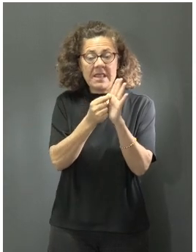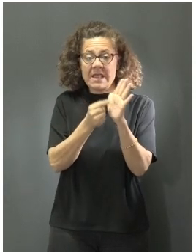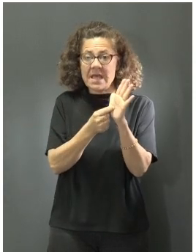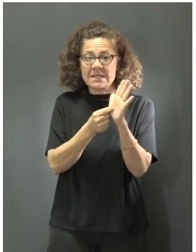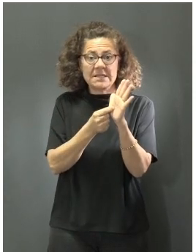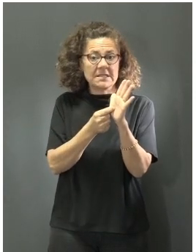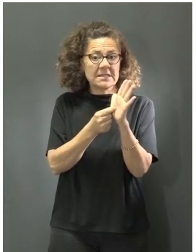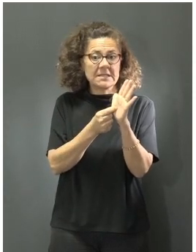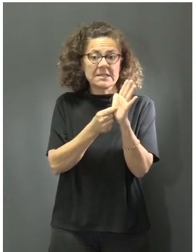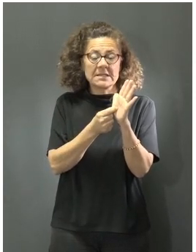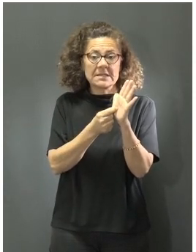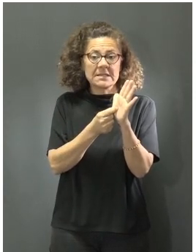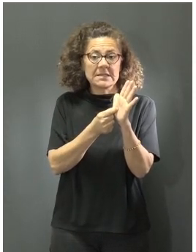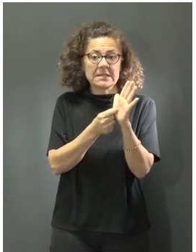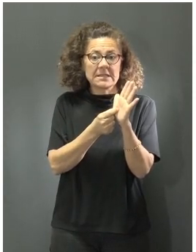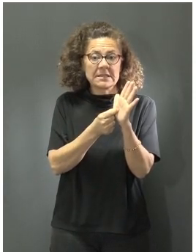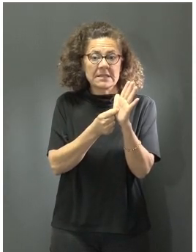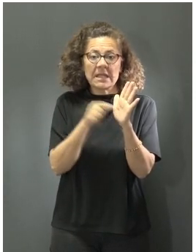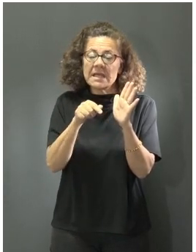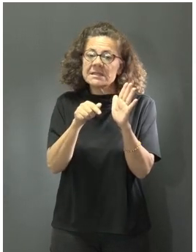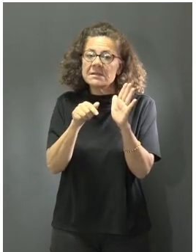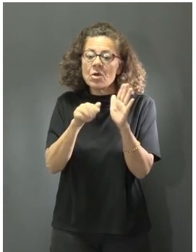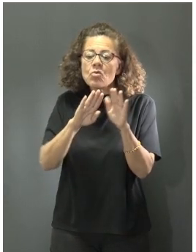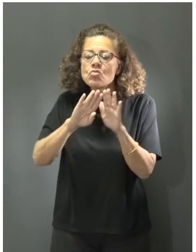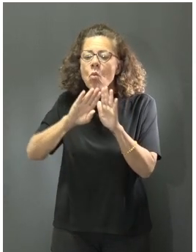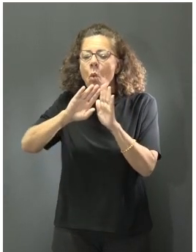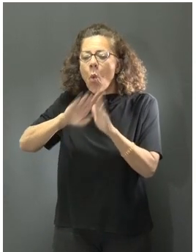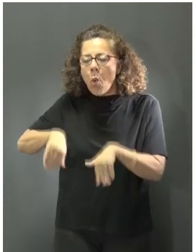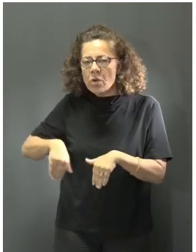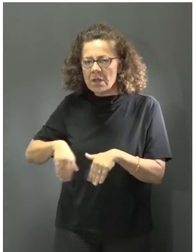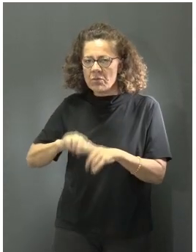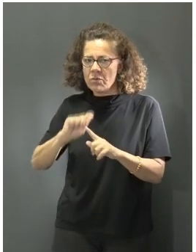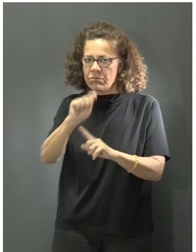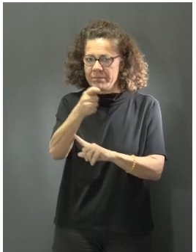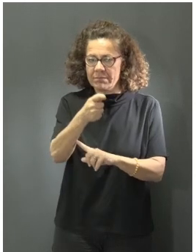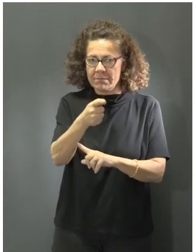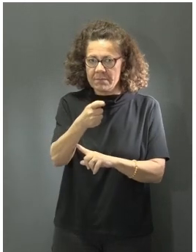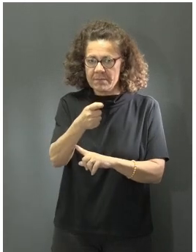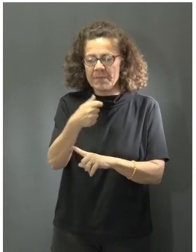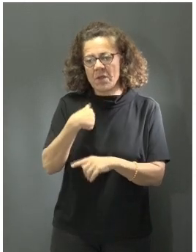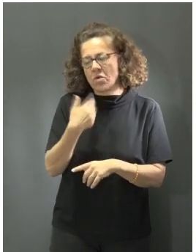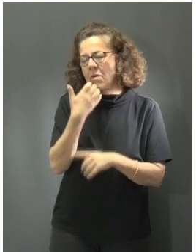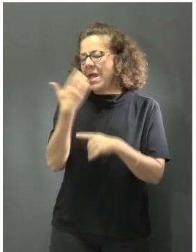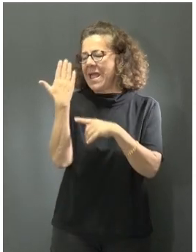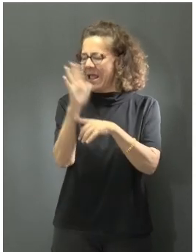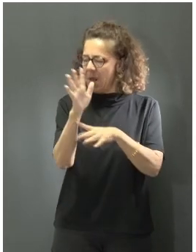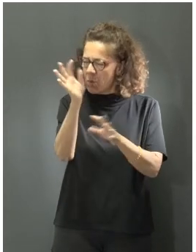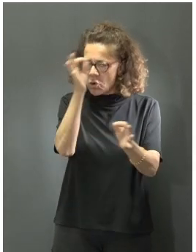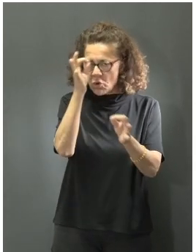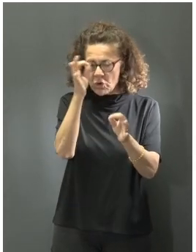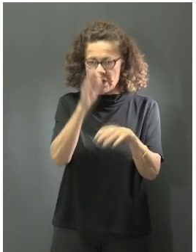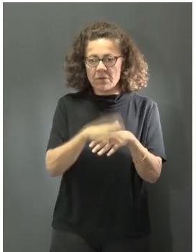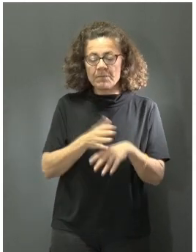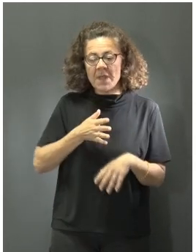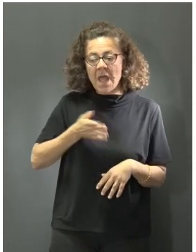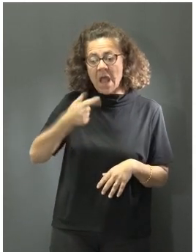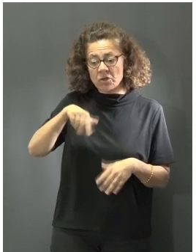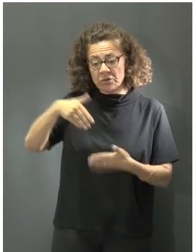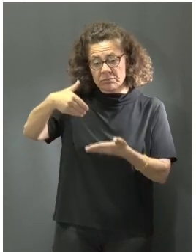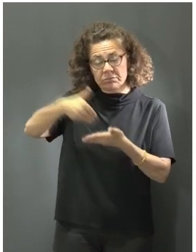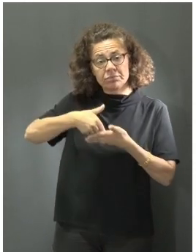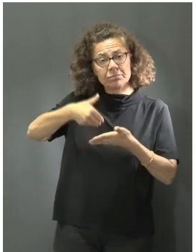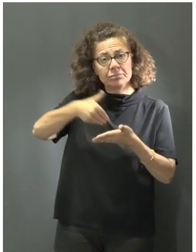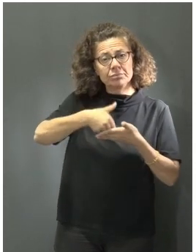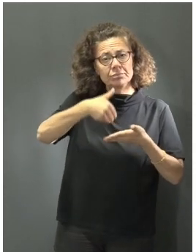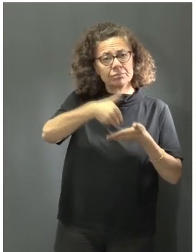son el último paso, ¿no? Os pongo un ejemplo concreto. O sea, a nosotros nos llegan a